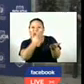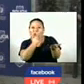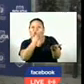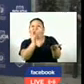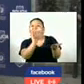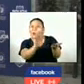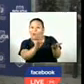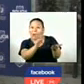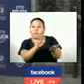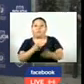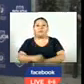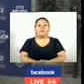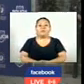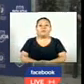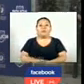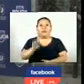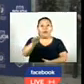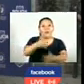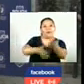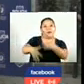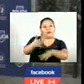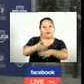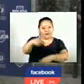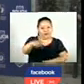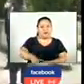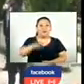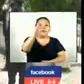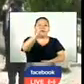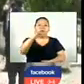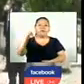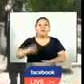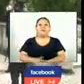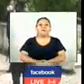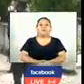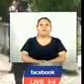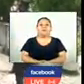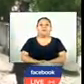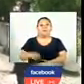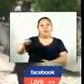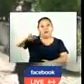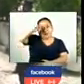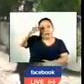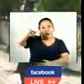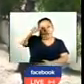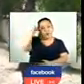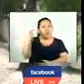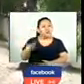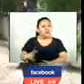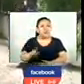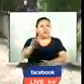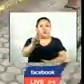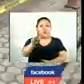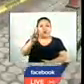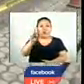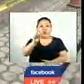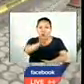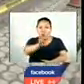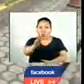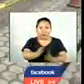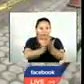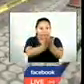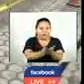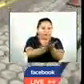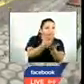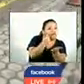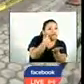irregular en la costa salvadoreña Para esta operatividad se contó con al menos dos embarcaciones de la